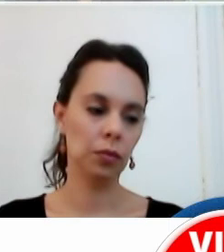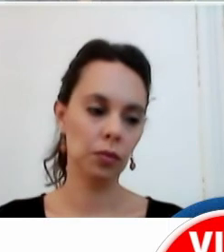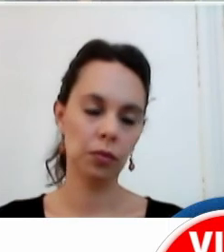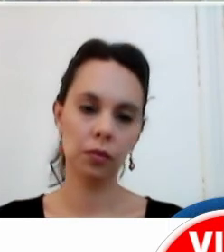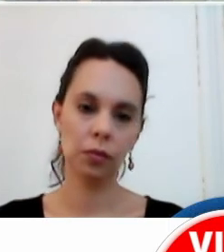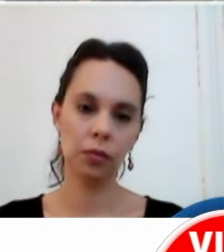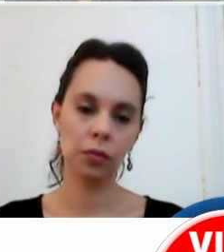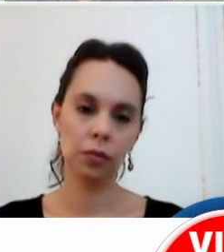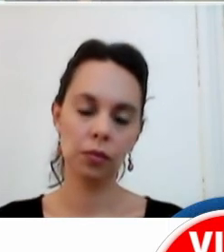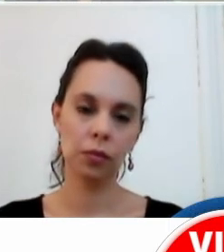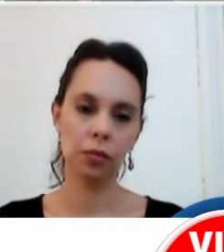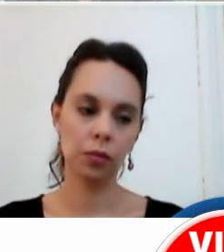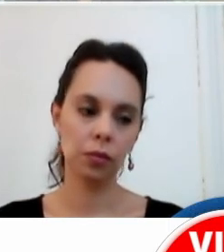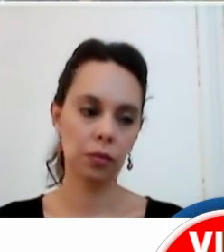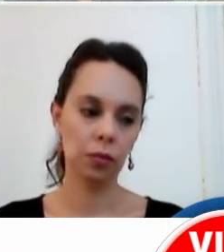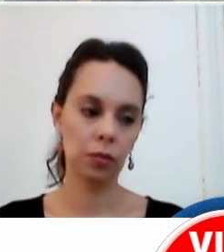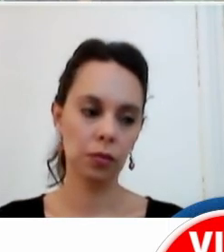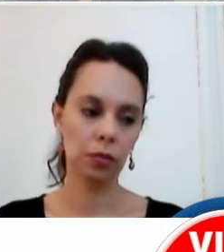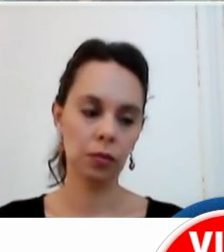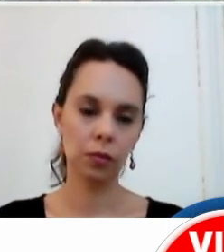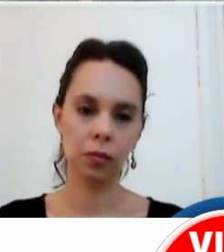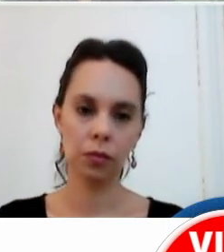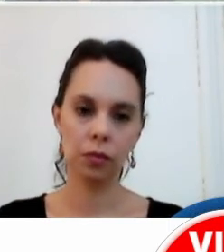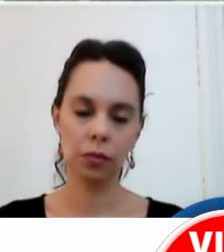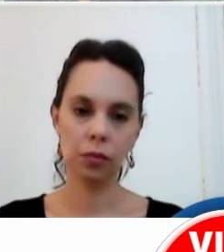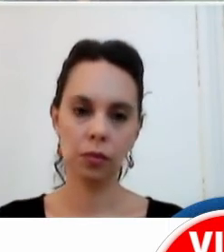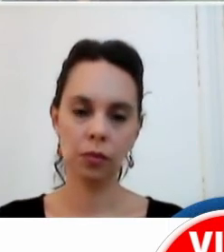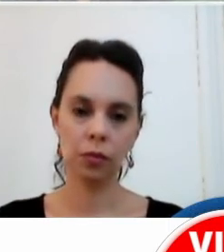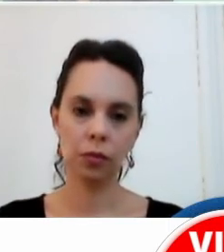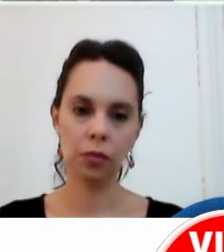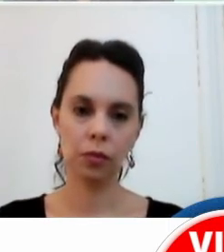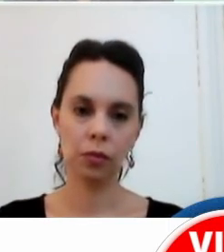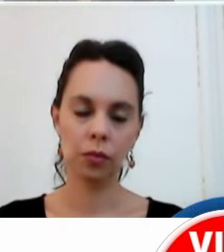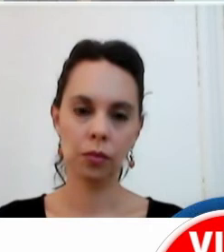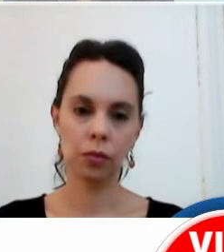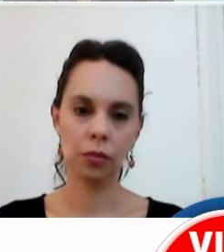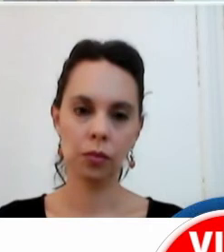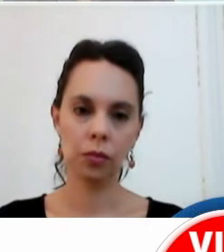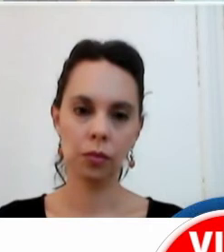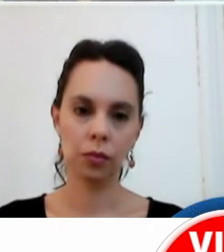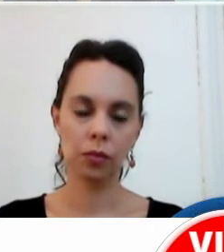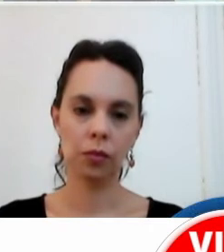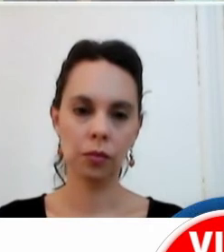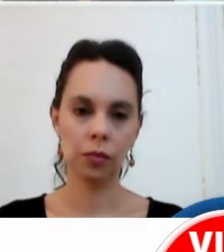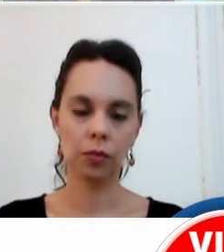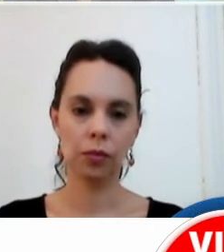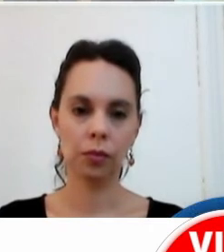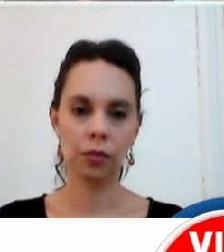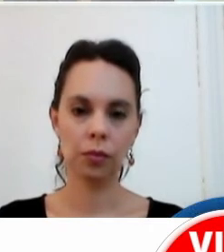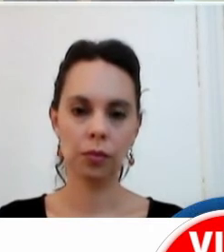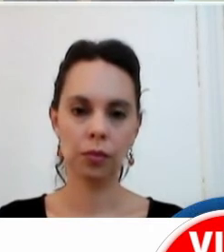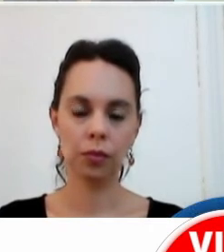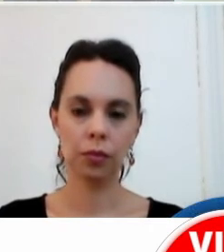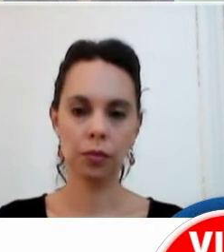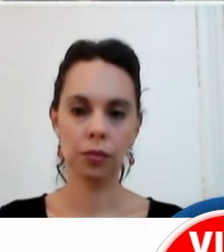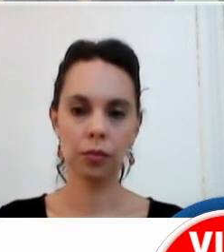que hoy estamos discutiendo, porque no nos podemos olvidar que no es que este gobierno fue y se endeudó y ahora no sabe cómo pagar. Este gobierno